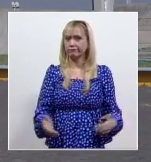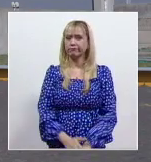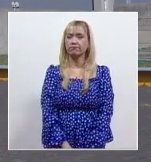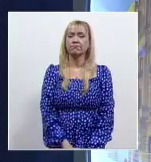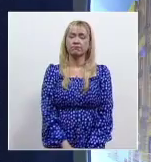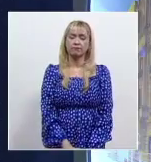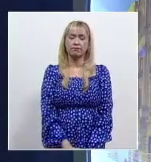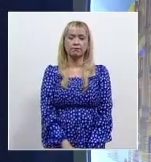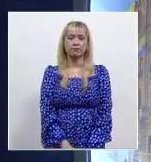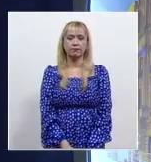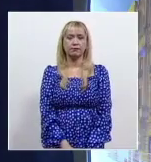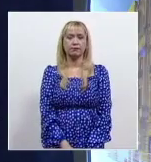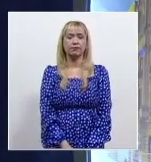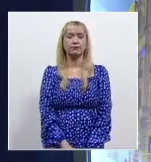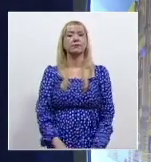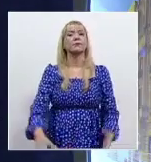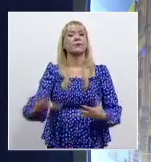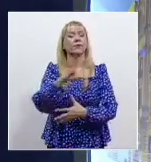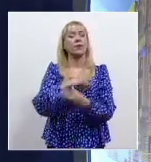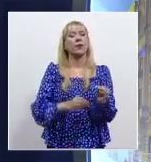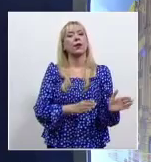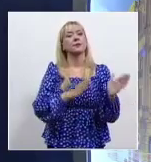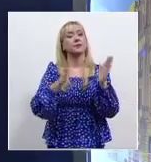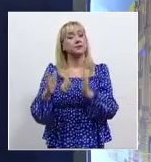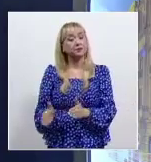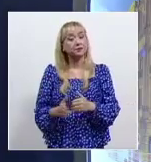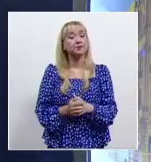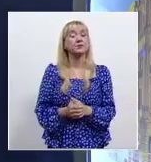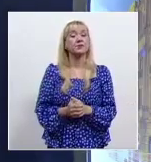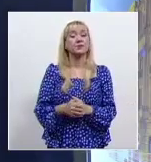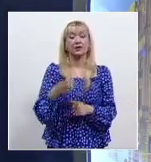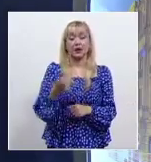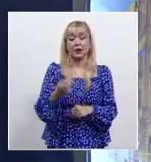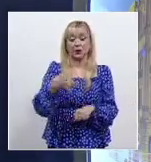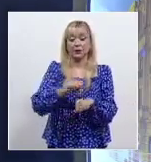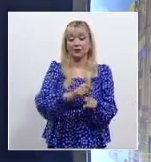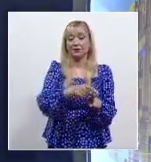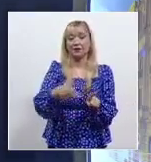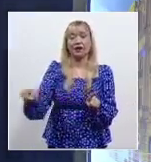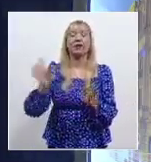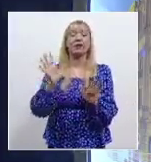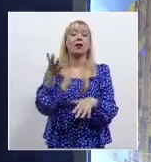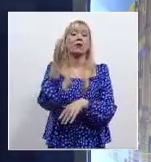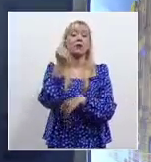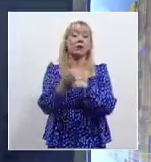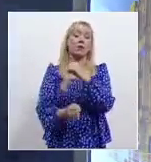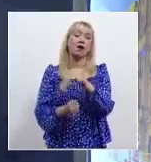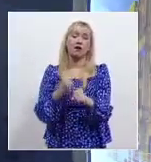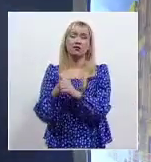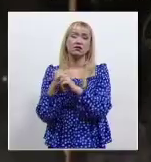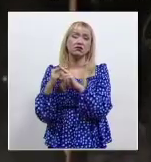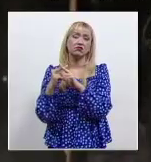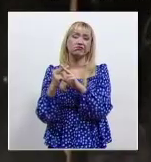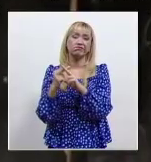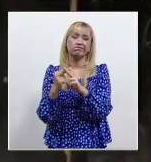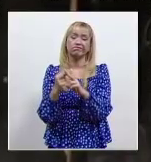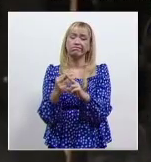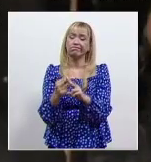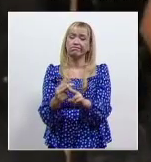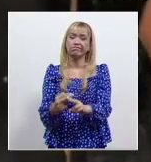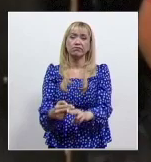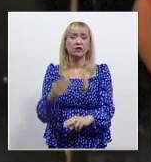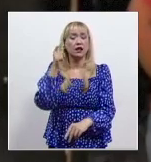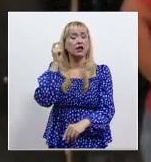Rodríguez. Vamos a otra información porque esta semana se cumplieron 9 años de los lamentables sucesos registrados en el